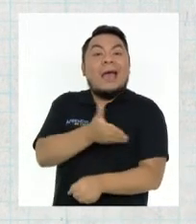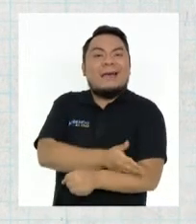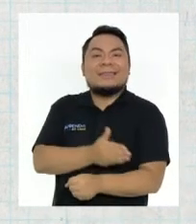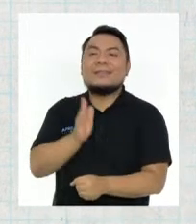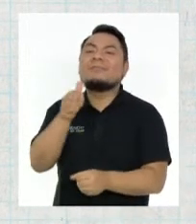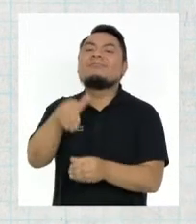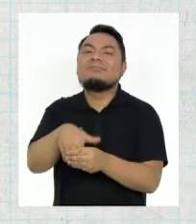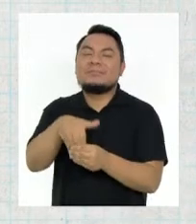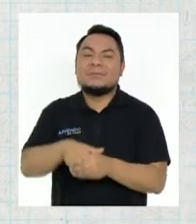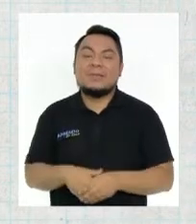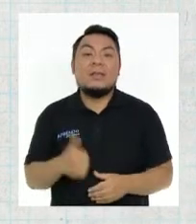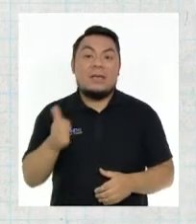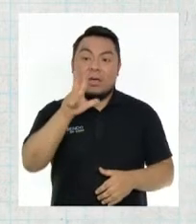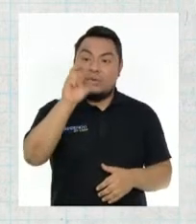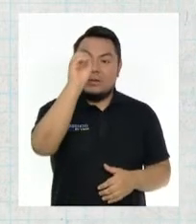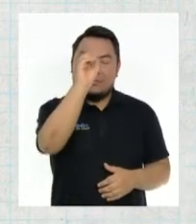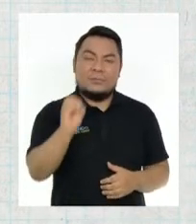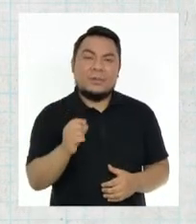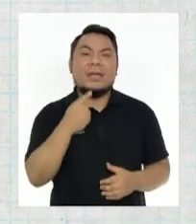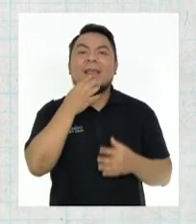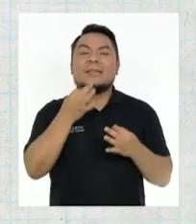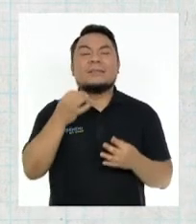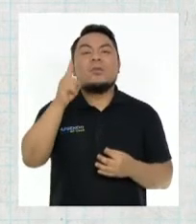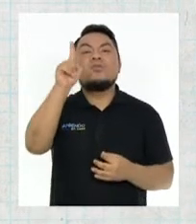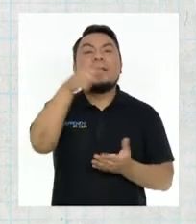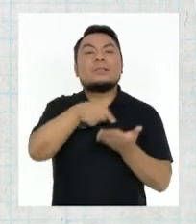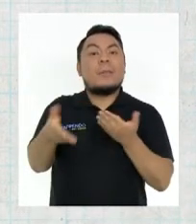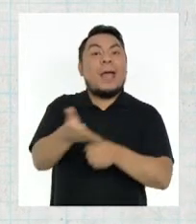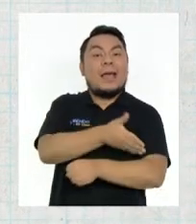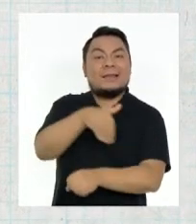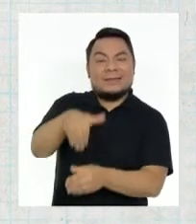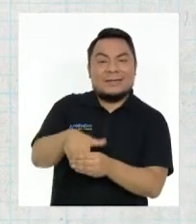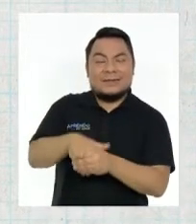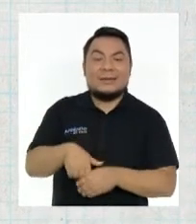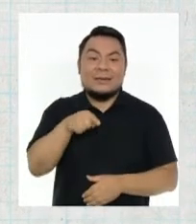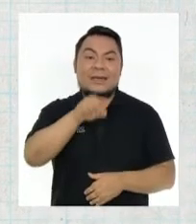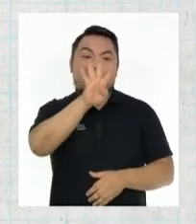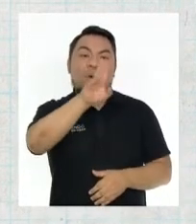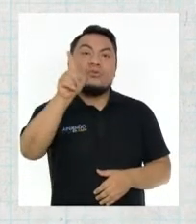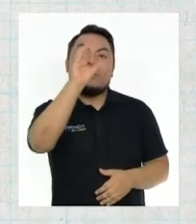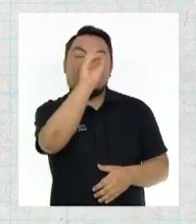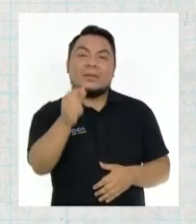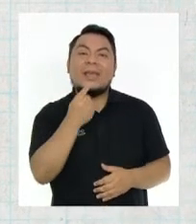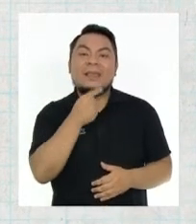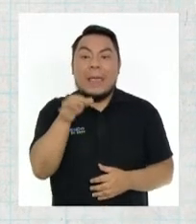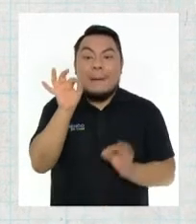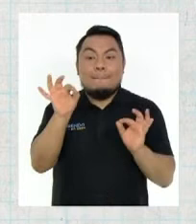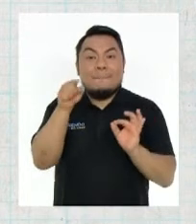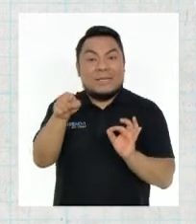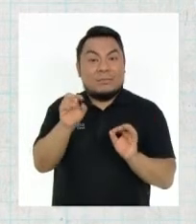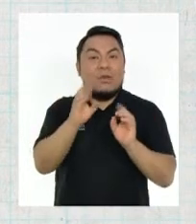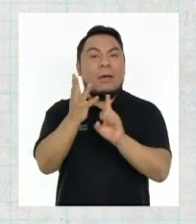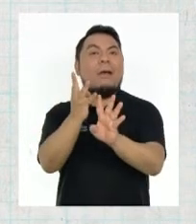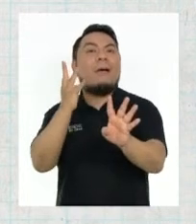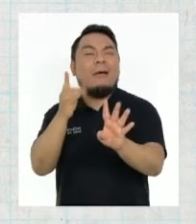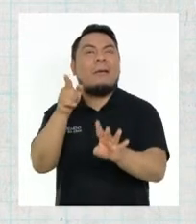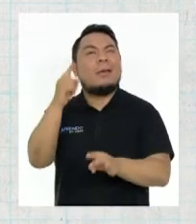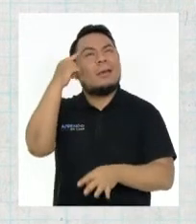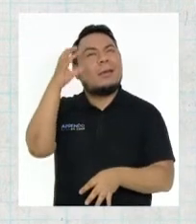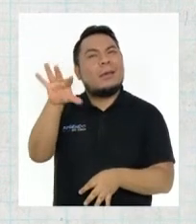elección, un 30% una semana antes de la elección y un 41% lo decide el mismo día de la